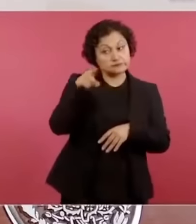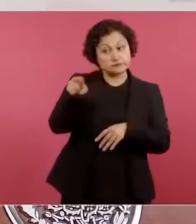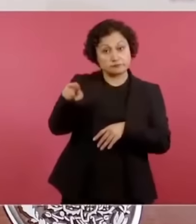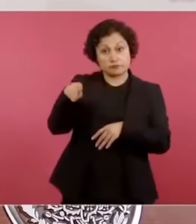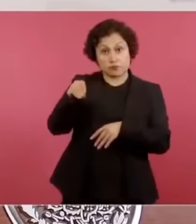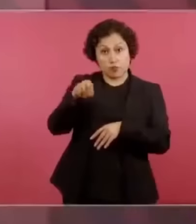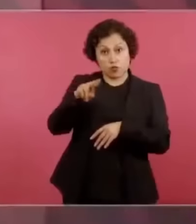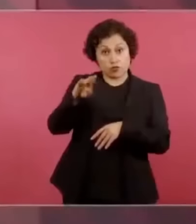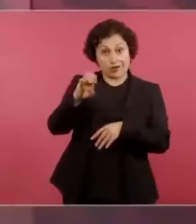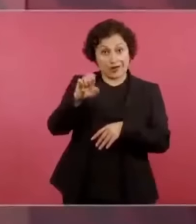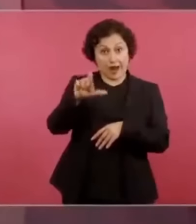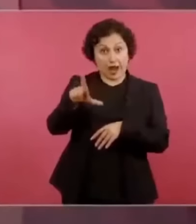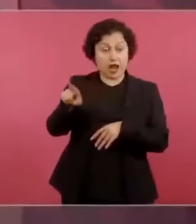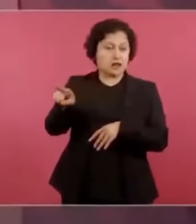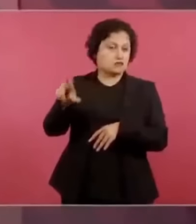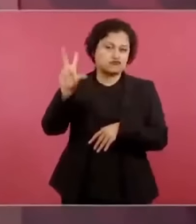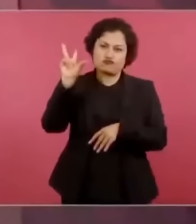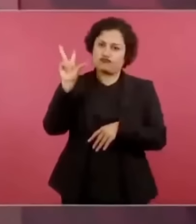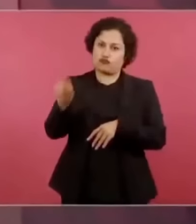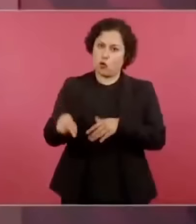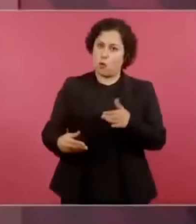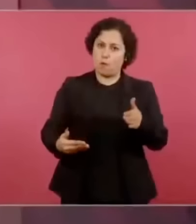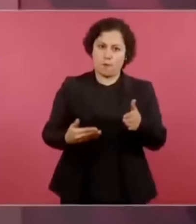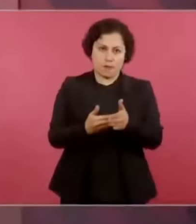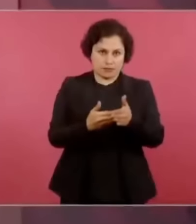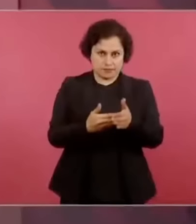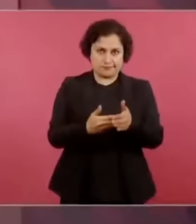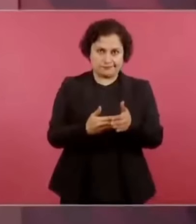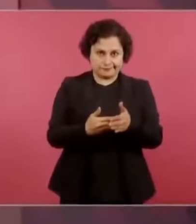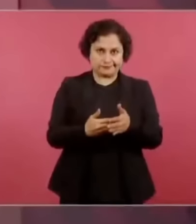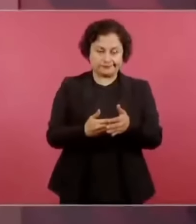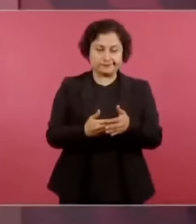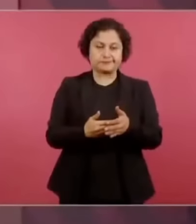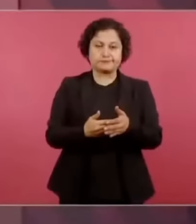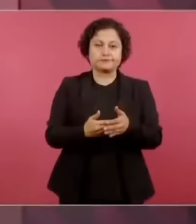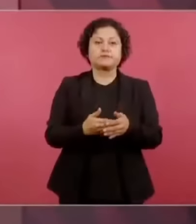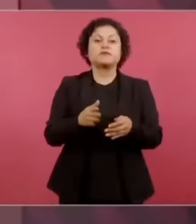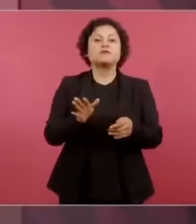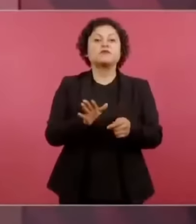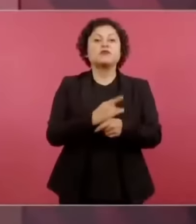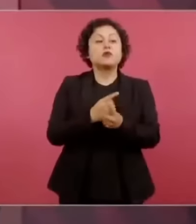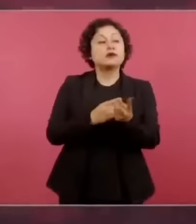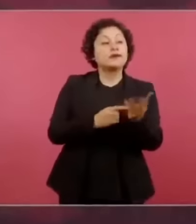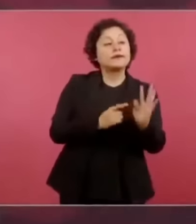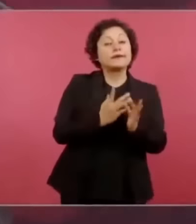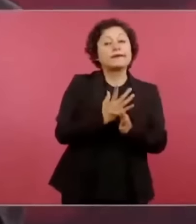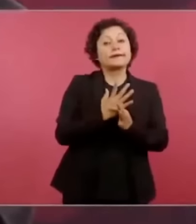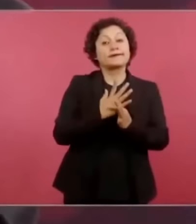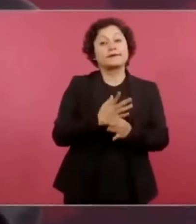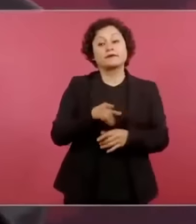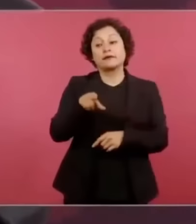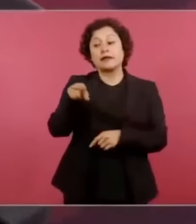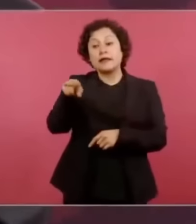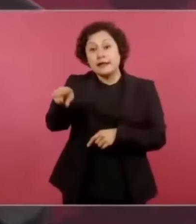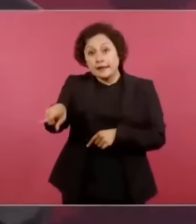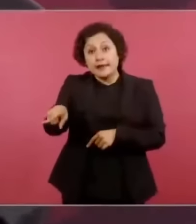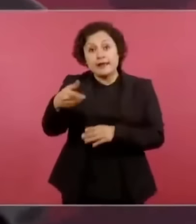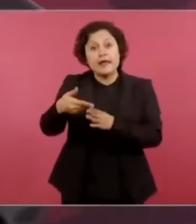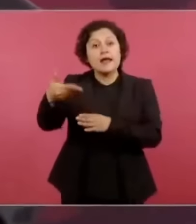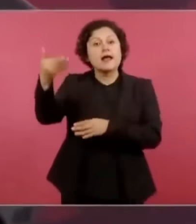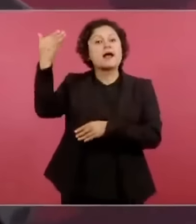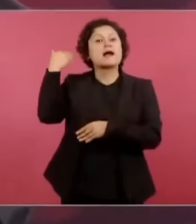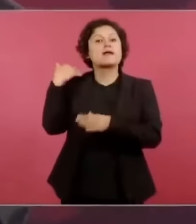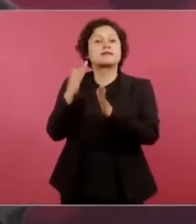Monreal, porque le echaban la culpa de que Monreal había promovido un libro en